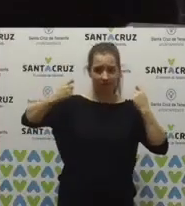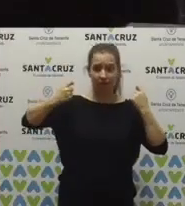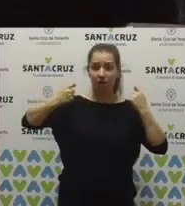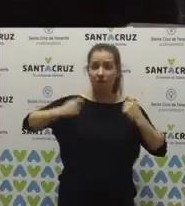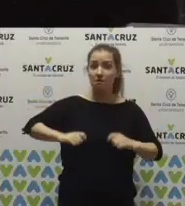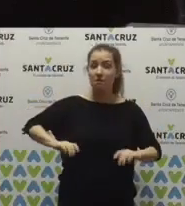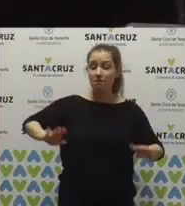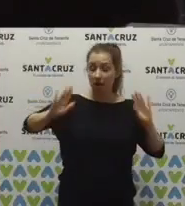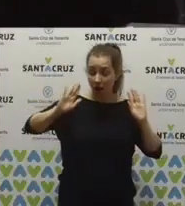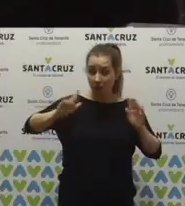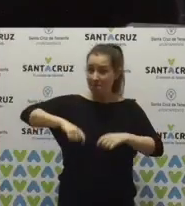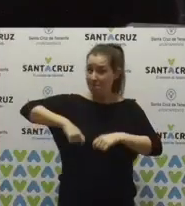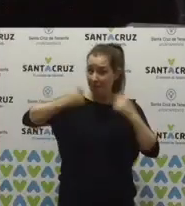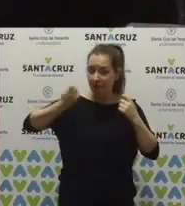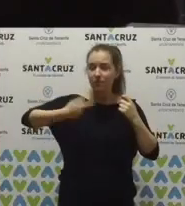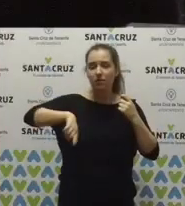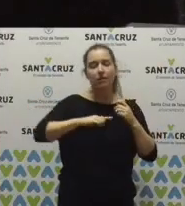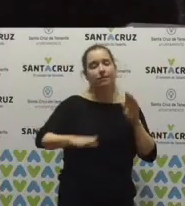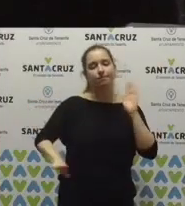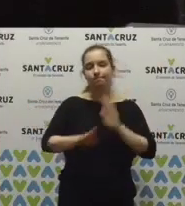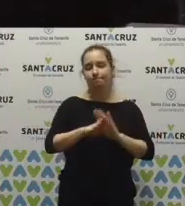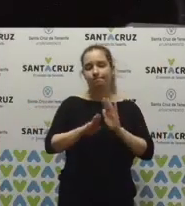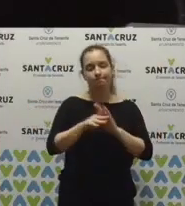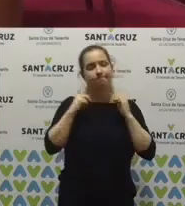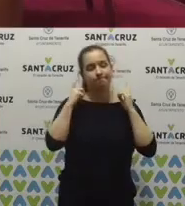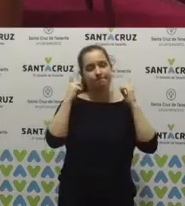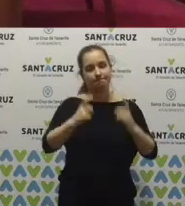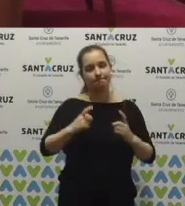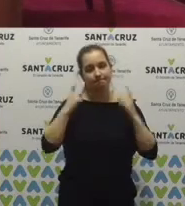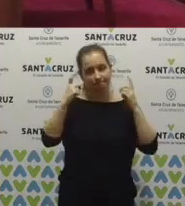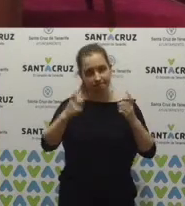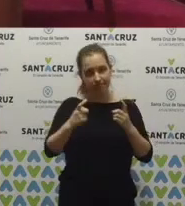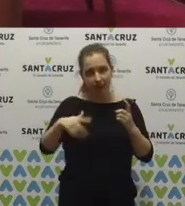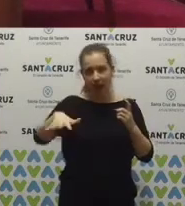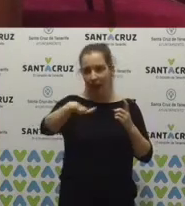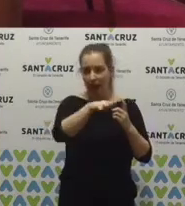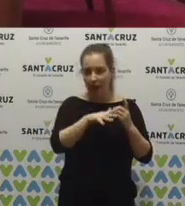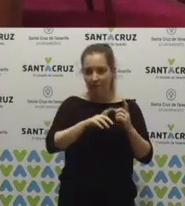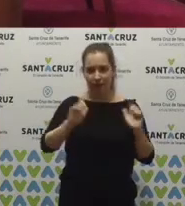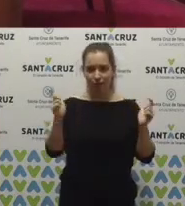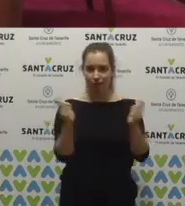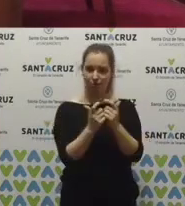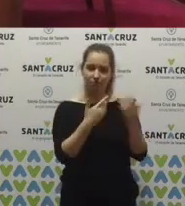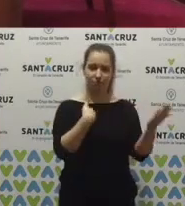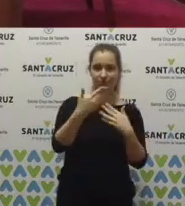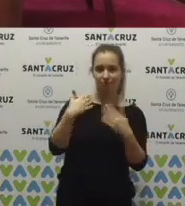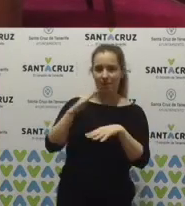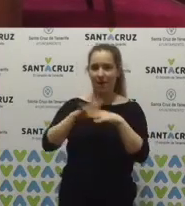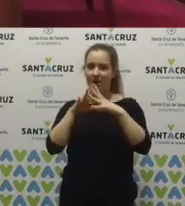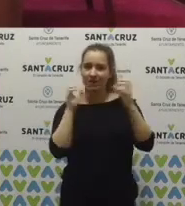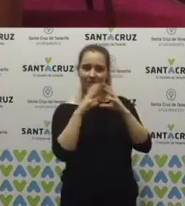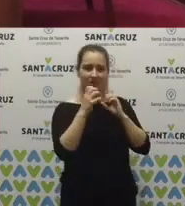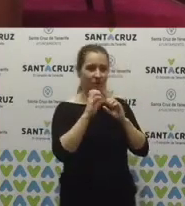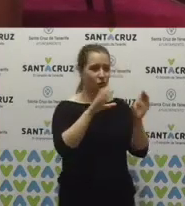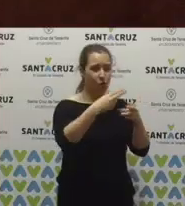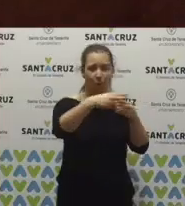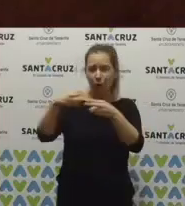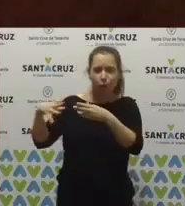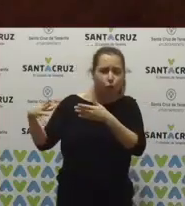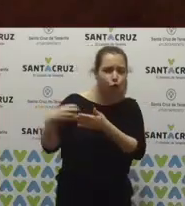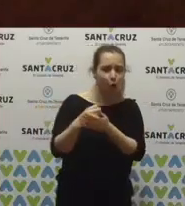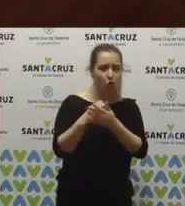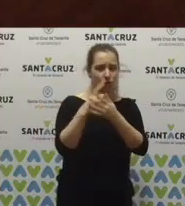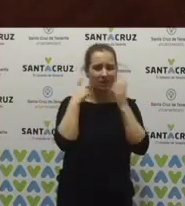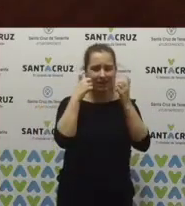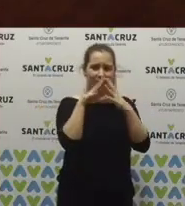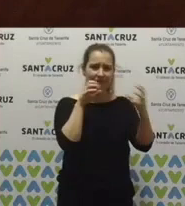continuamos nosotros siguiendo intentando generar espacios de diálogo y de consenso con toda la fuerza política es más en el mes